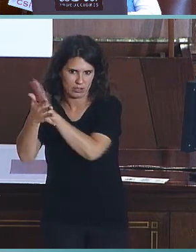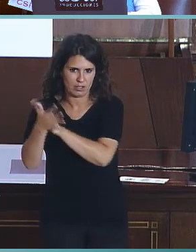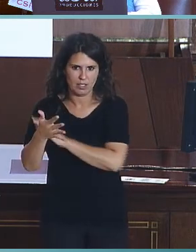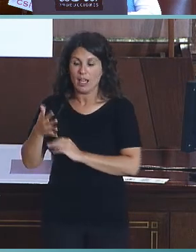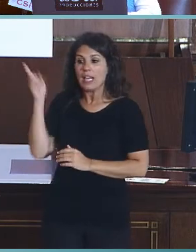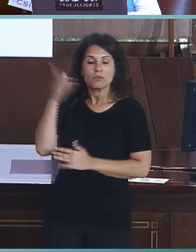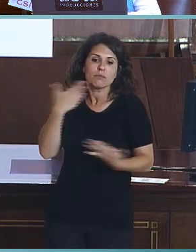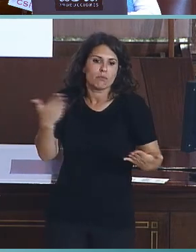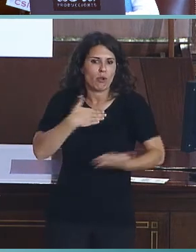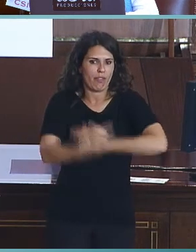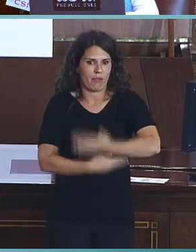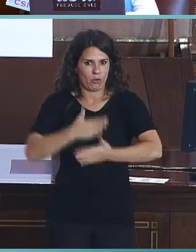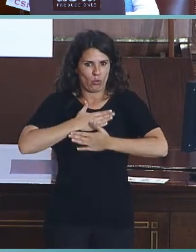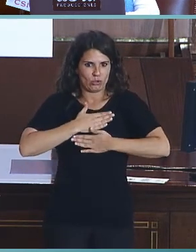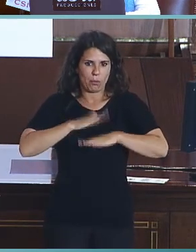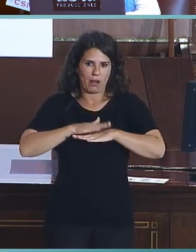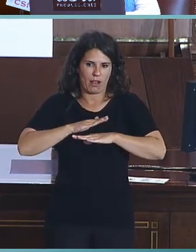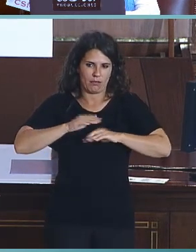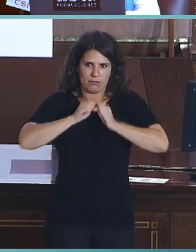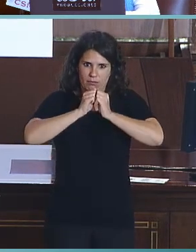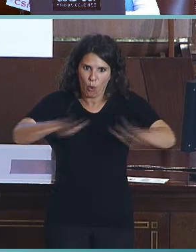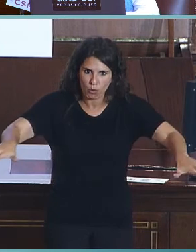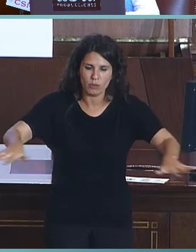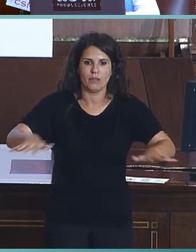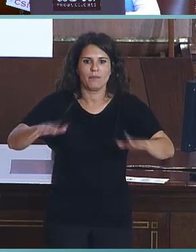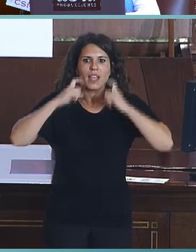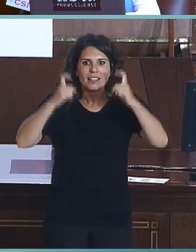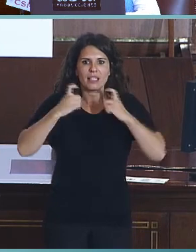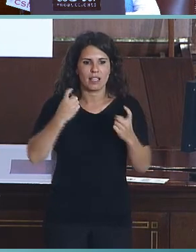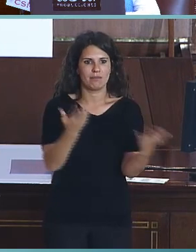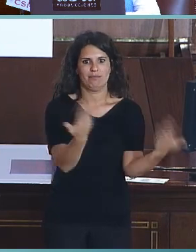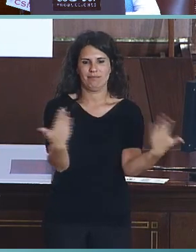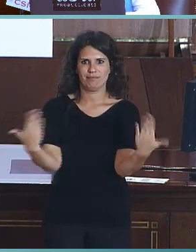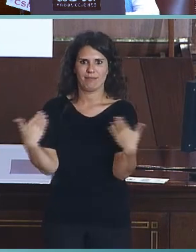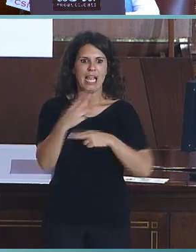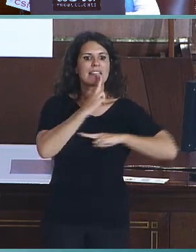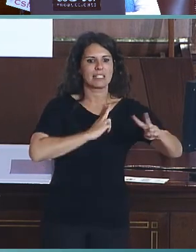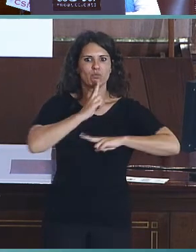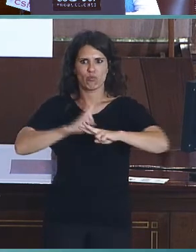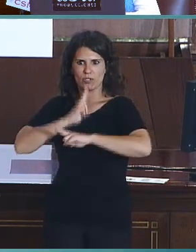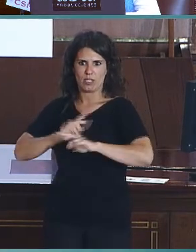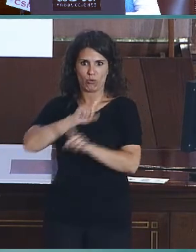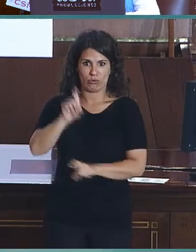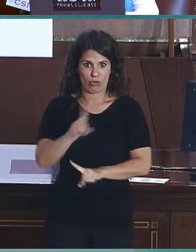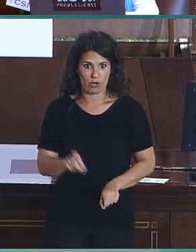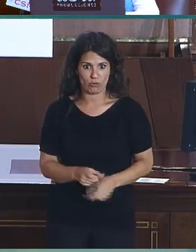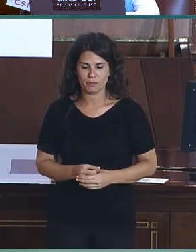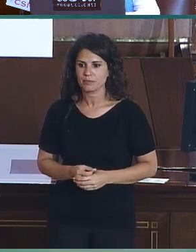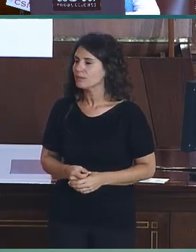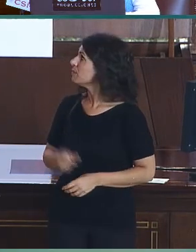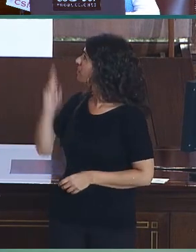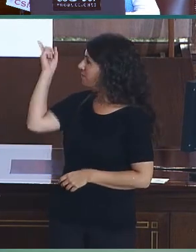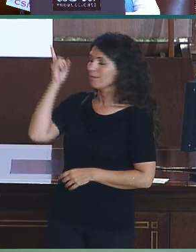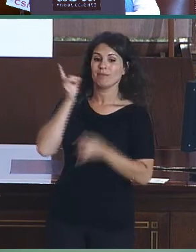utilizamos para distribuir y conseguir respuestas para nuestro cuestionario. La enviamos